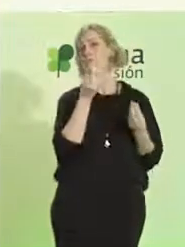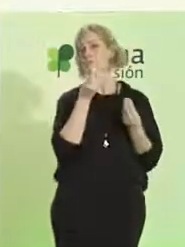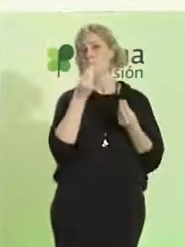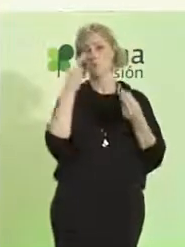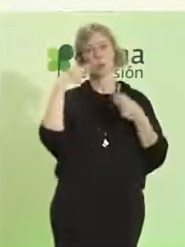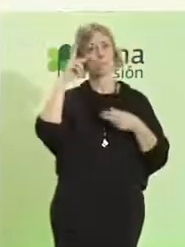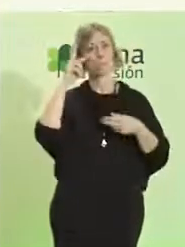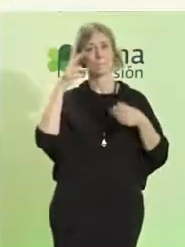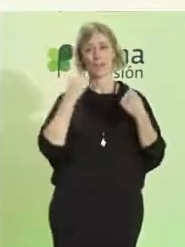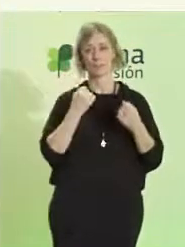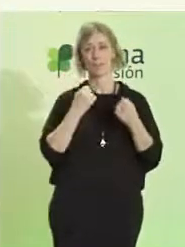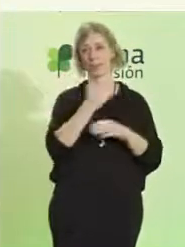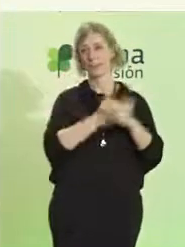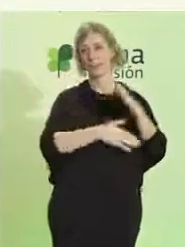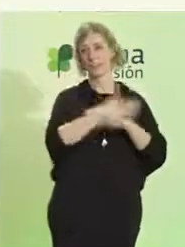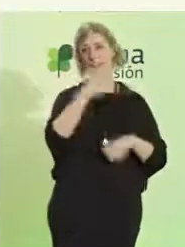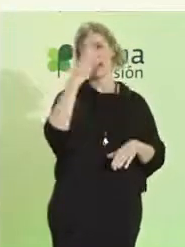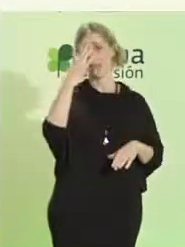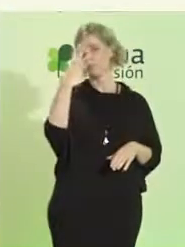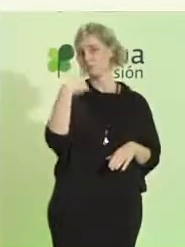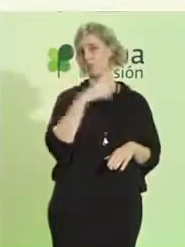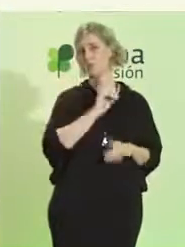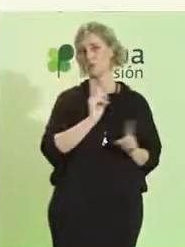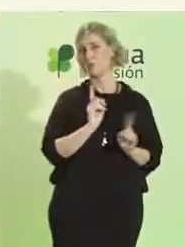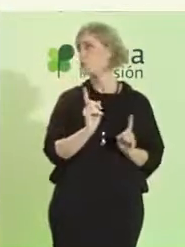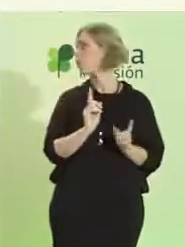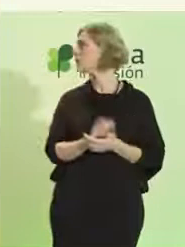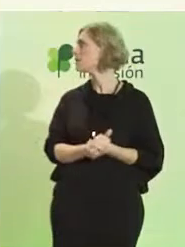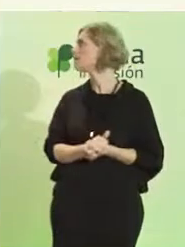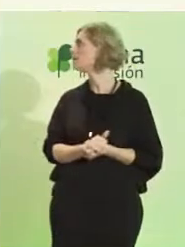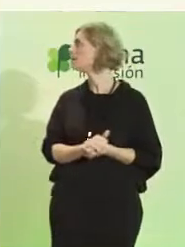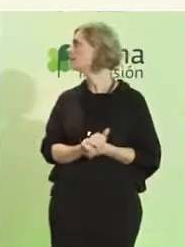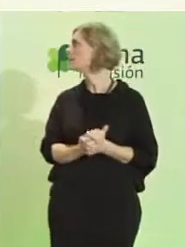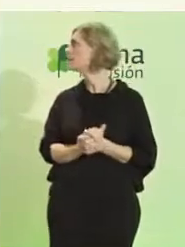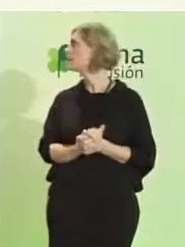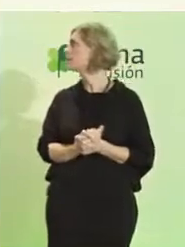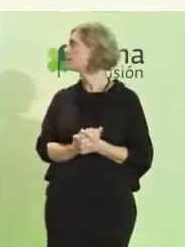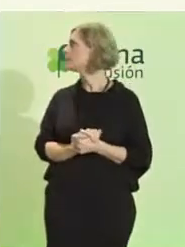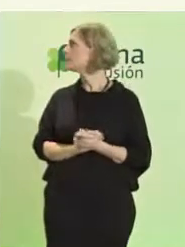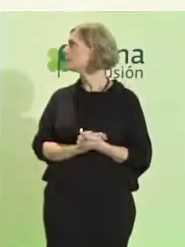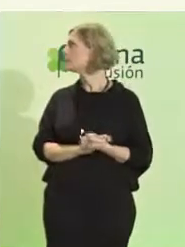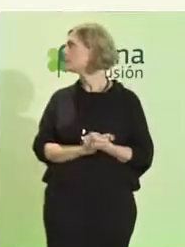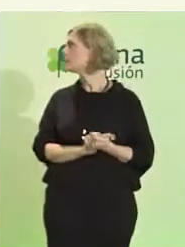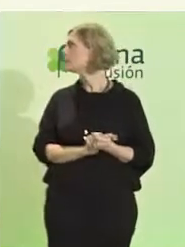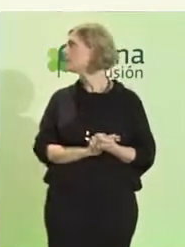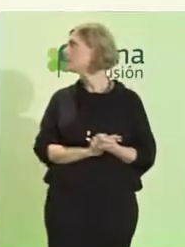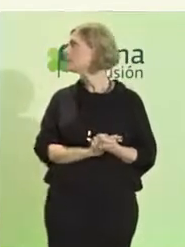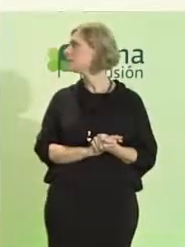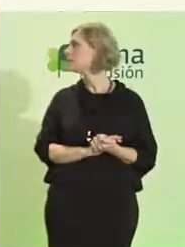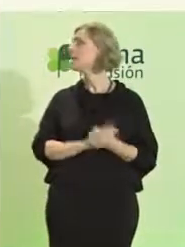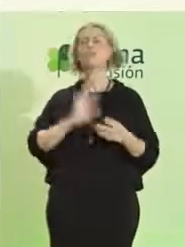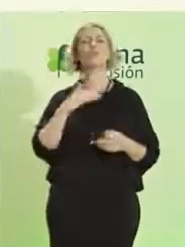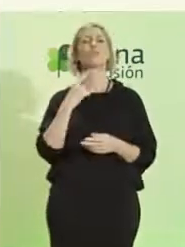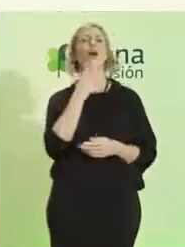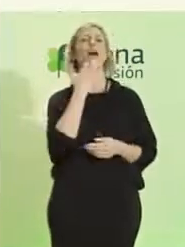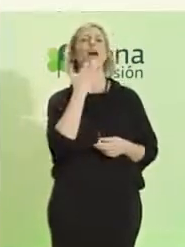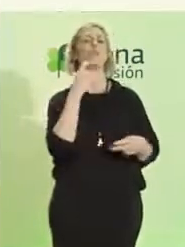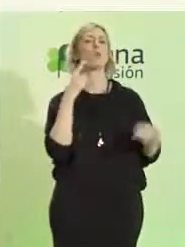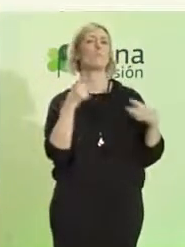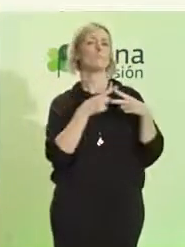si puede ser aplicable a alguno de esos saberes y así construimos, que esto queda muy bien. Y el primero de ellos, nosotros trabajamos